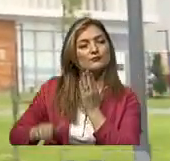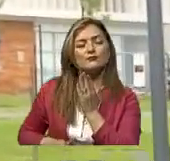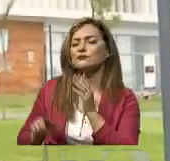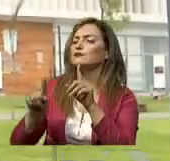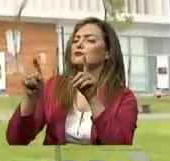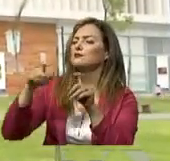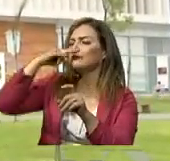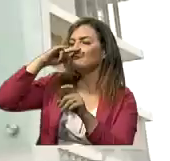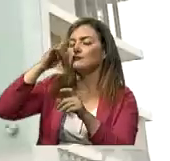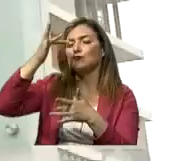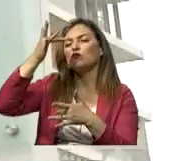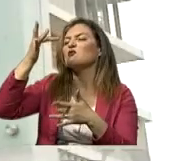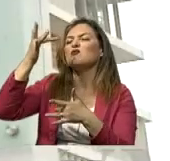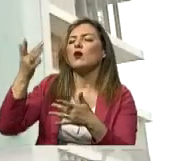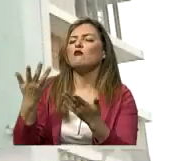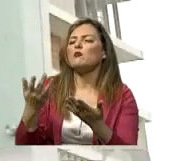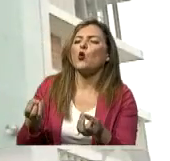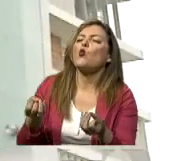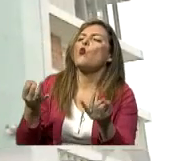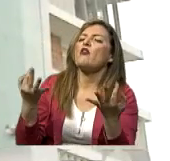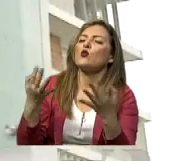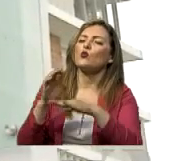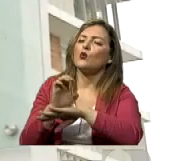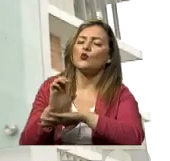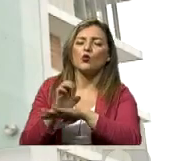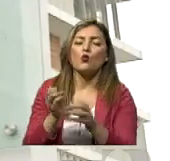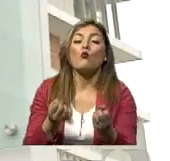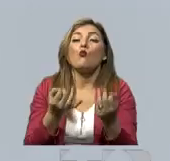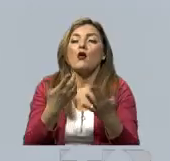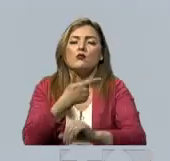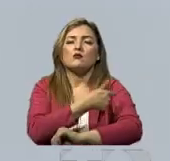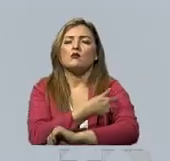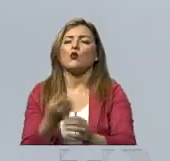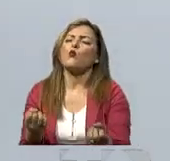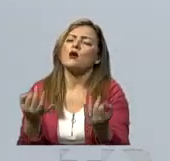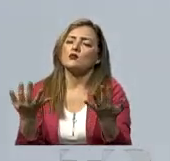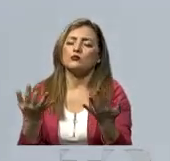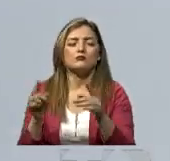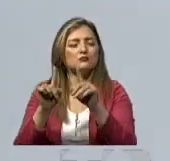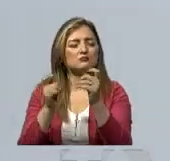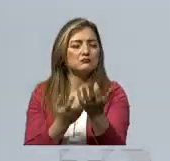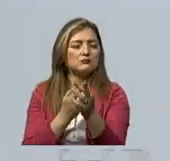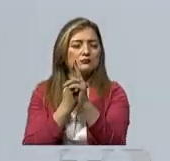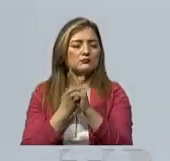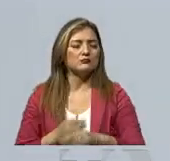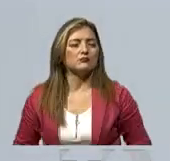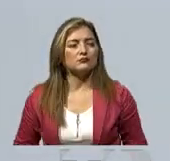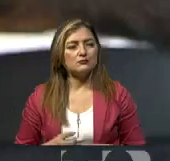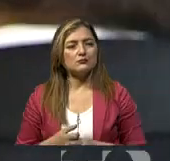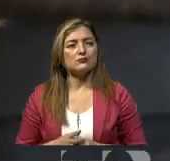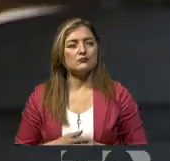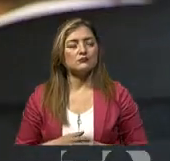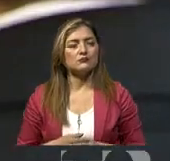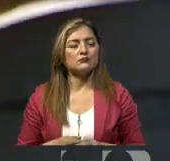cuántos niños hay en el país con esta patología y cuántos han recibido este medicamento y estamos a la espera de una respuesta